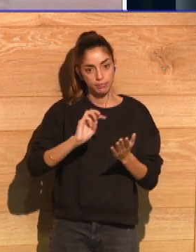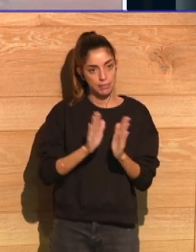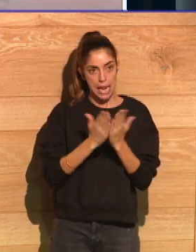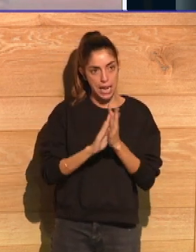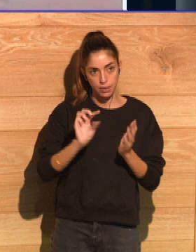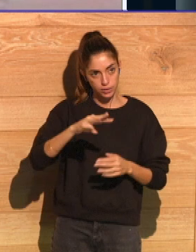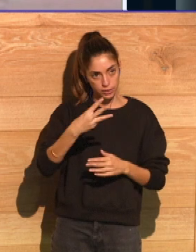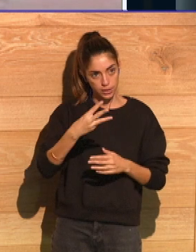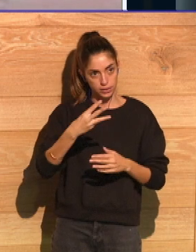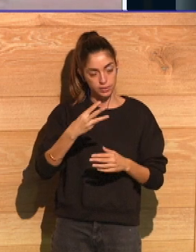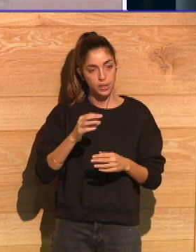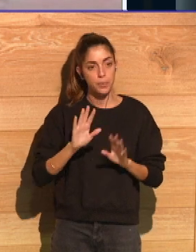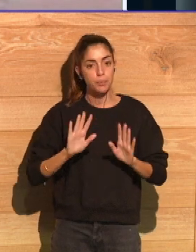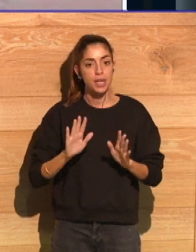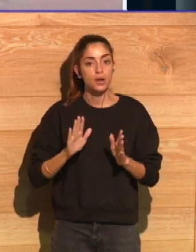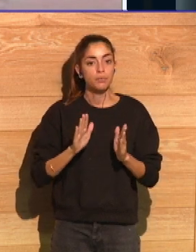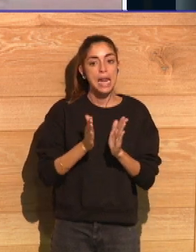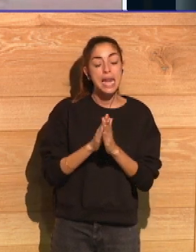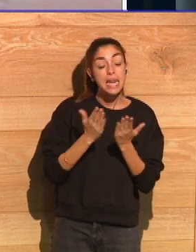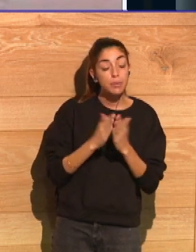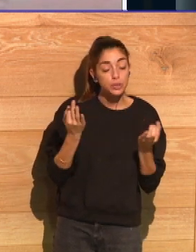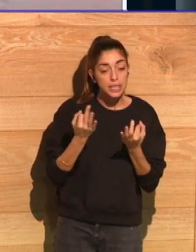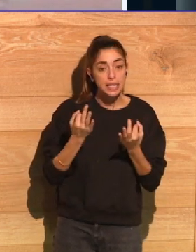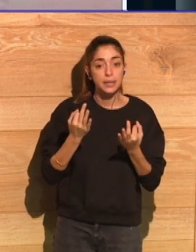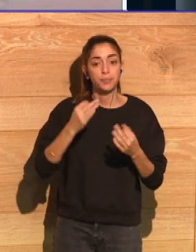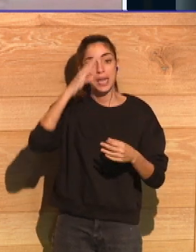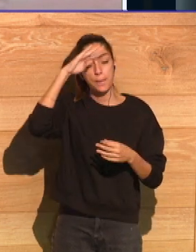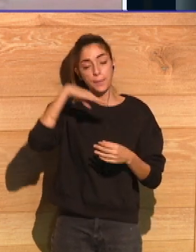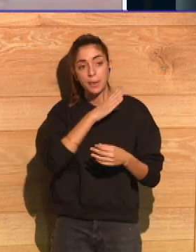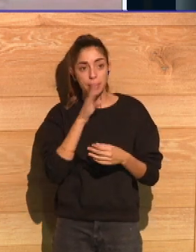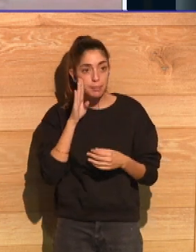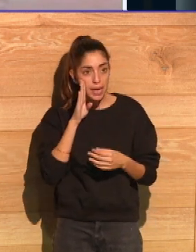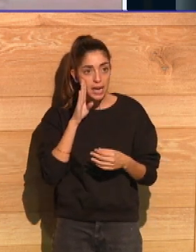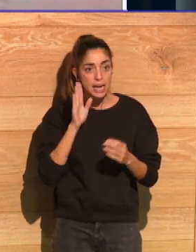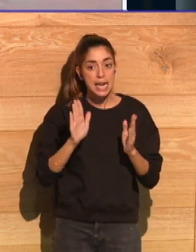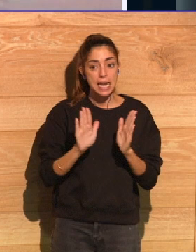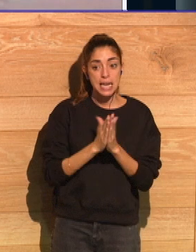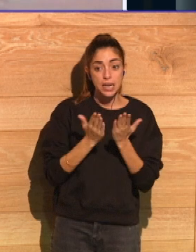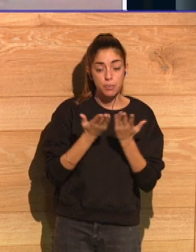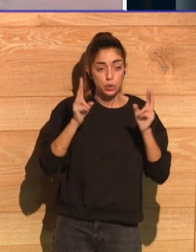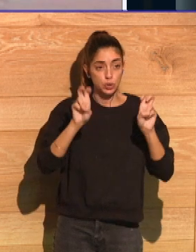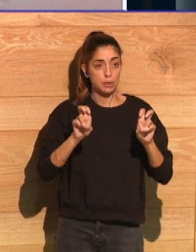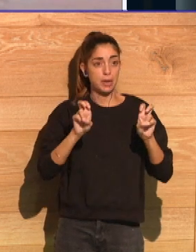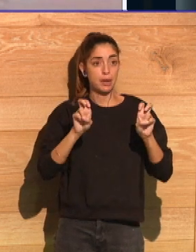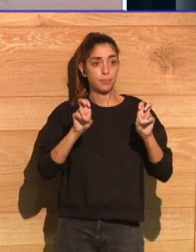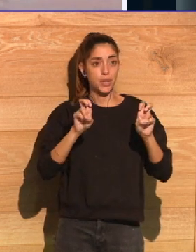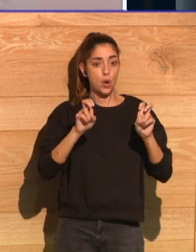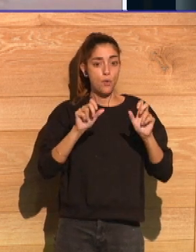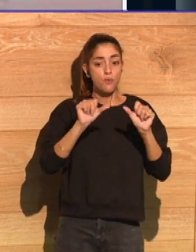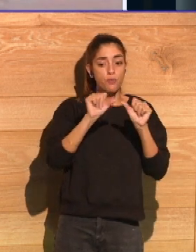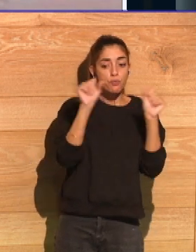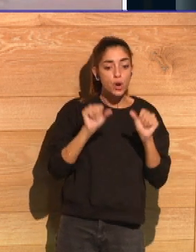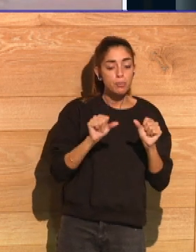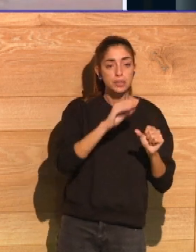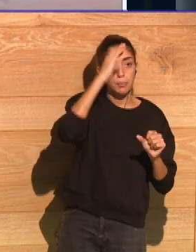Pero los libros sobre mis padres son también libros sobre las formas en que cada uno de mis dos